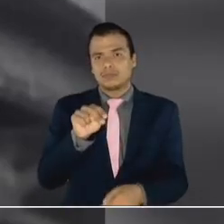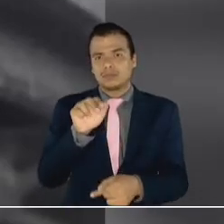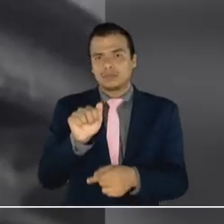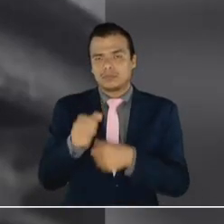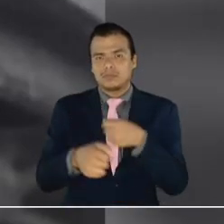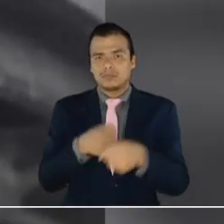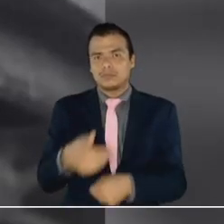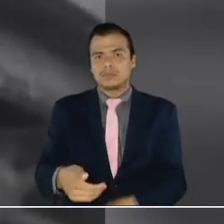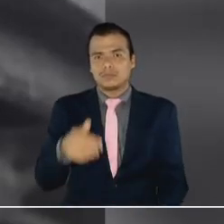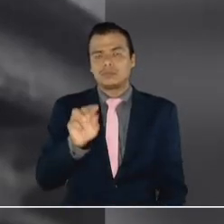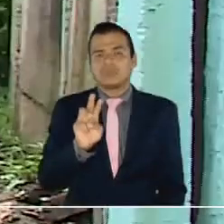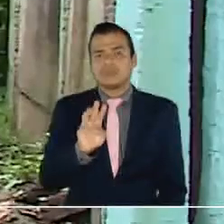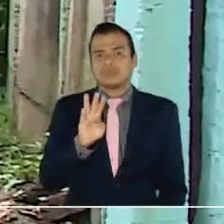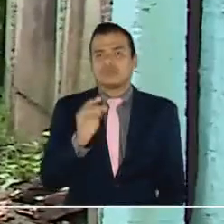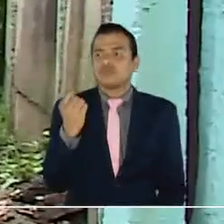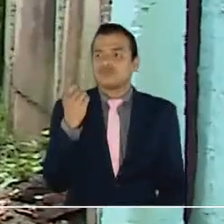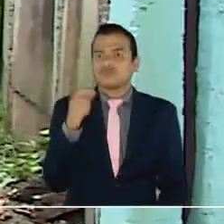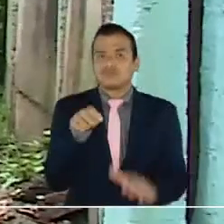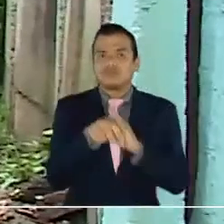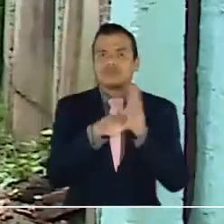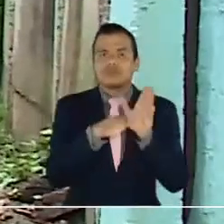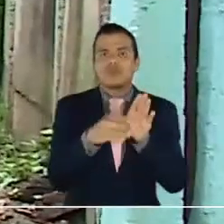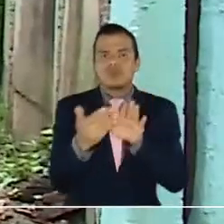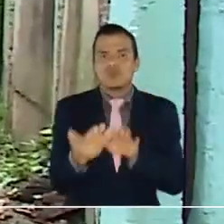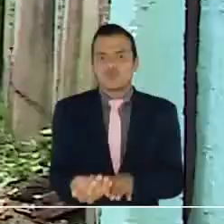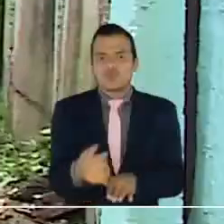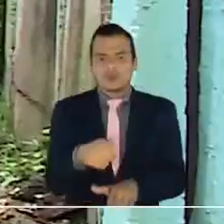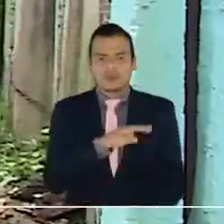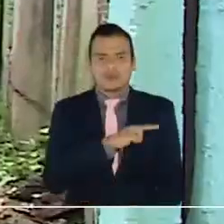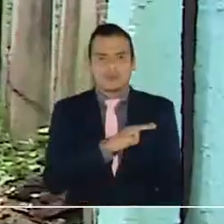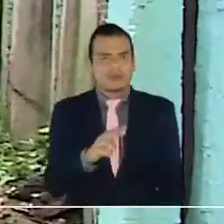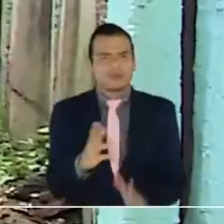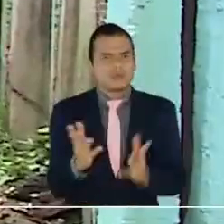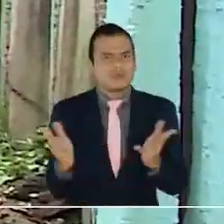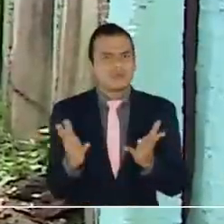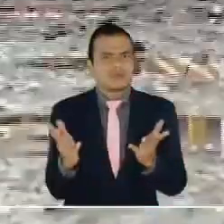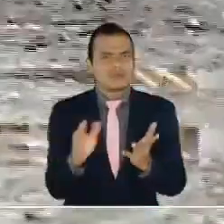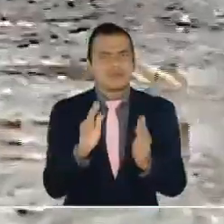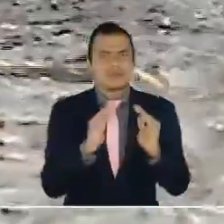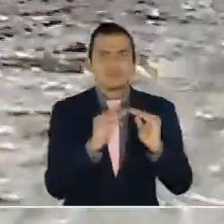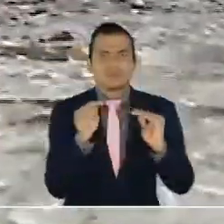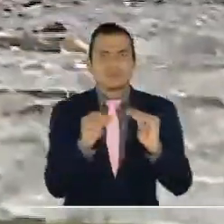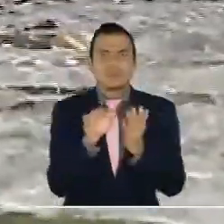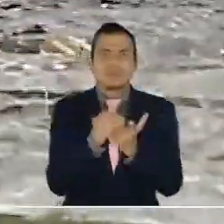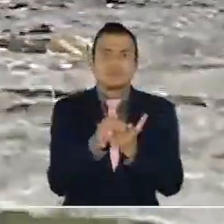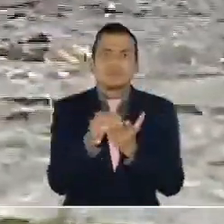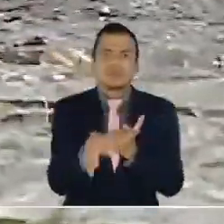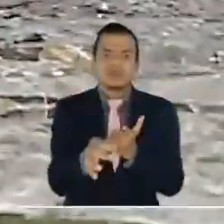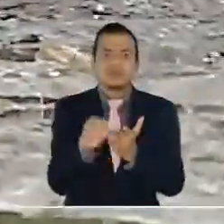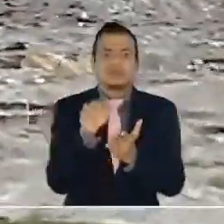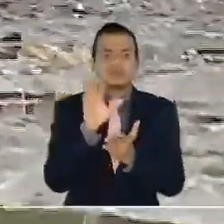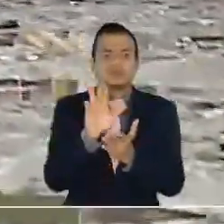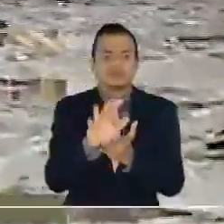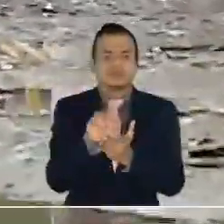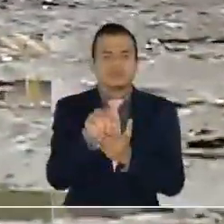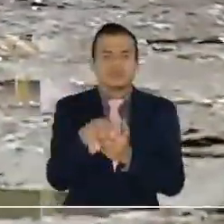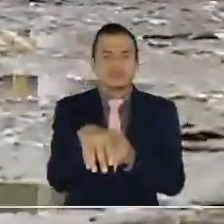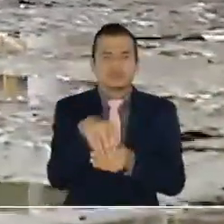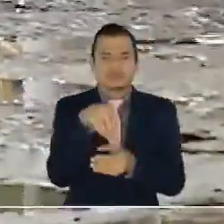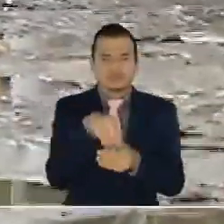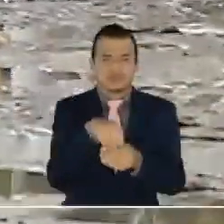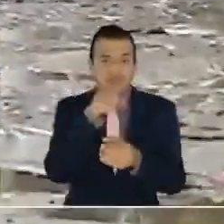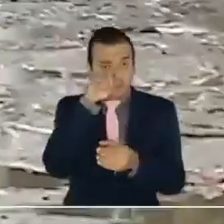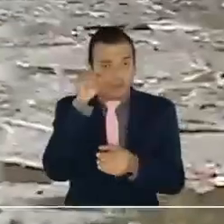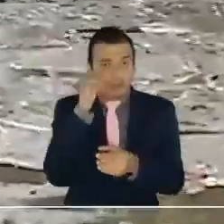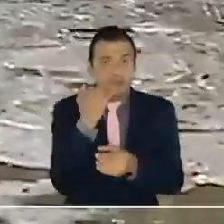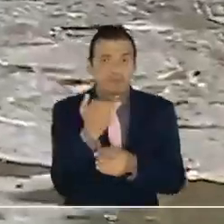de feminicidio en el Valle del Cauca. El crimen ocurrió al interior de una vivienda en la vereda Tres Tuzas, corregimiento del Cabullar, en Candelaria. Al parecer, la víctima tuvo